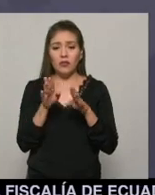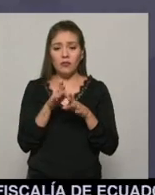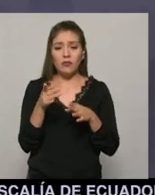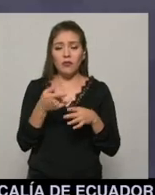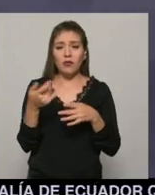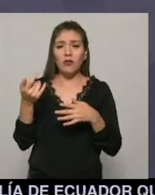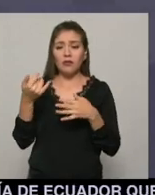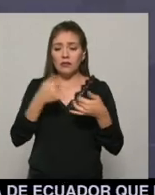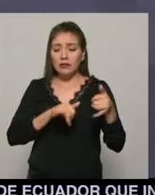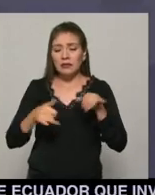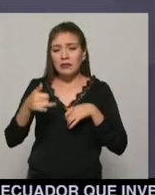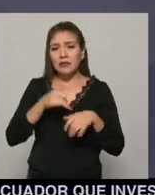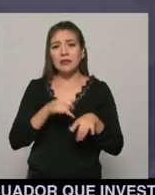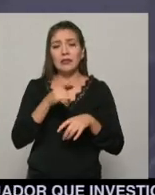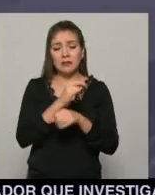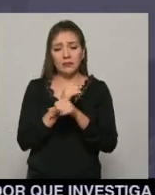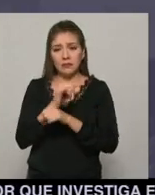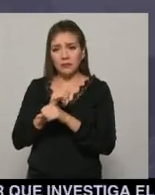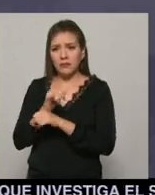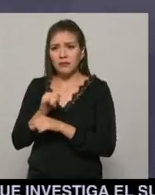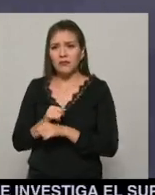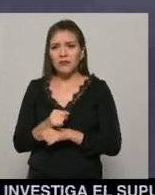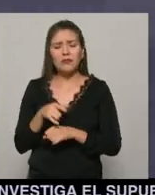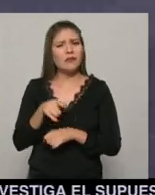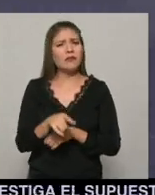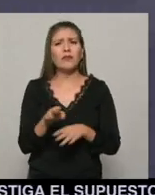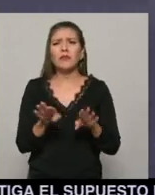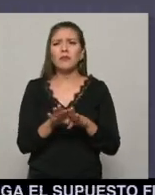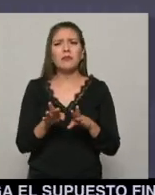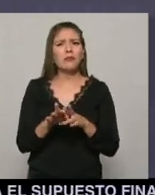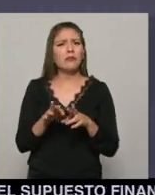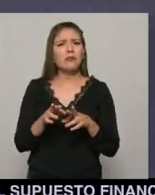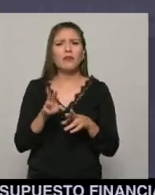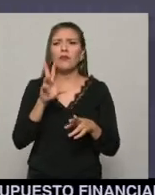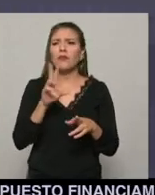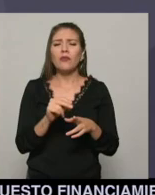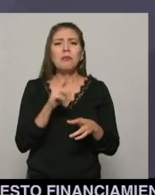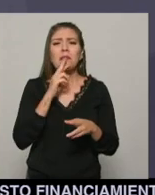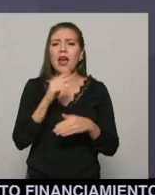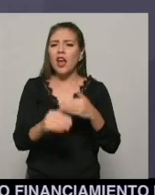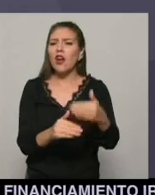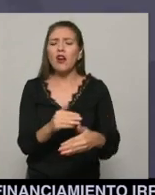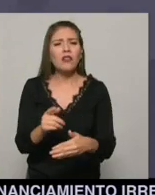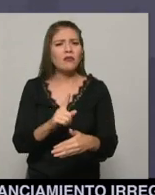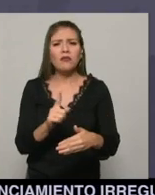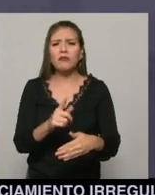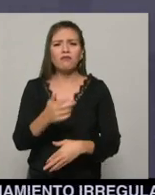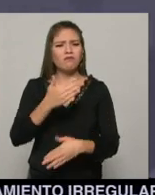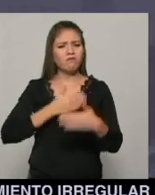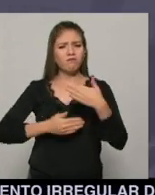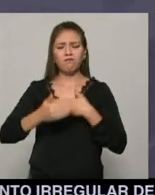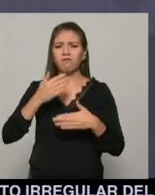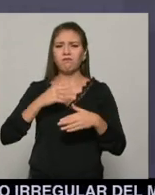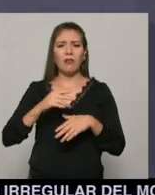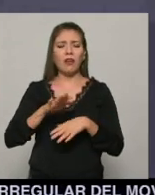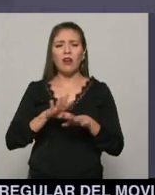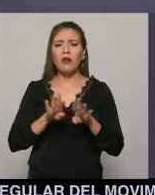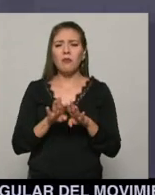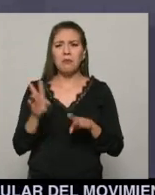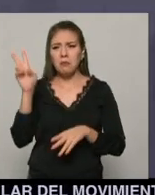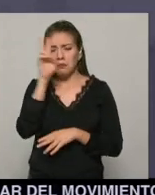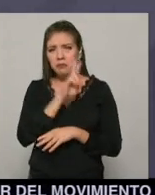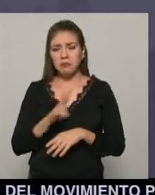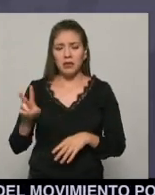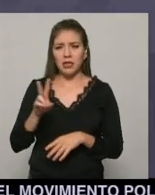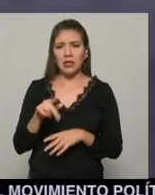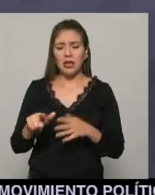me parece inaceptable muchas de las condiciones que son retrocesos en los derechos y que a nivel jurídico está completamente al revés